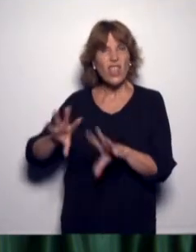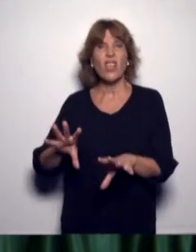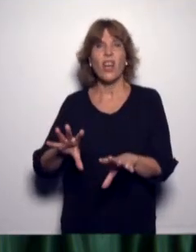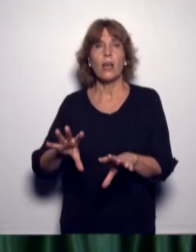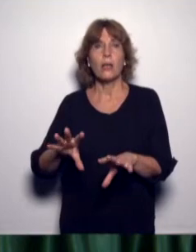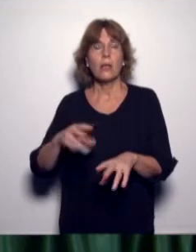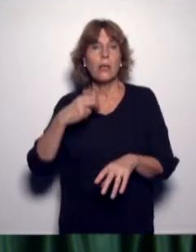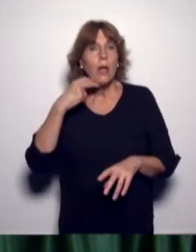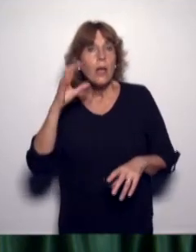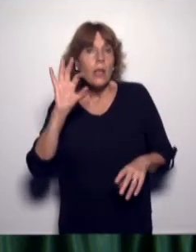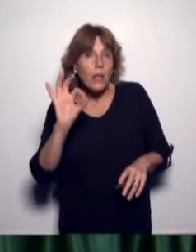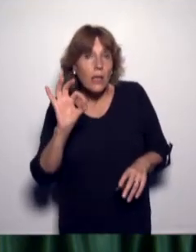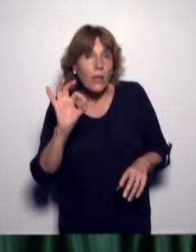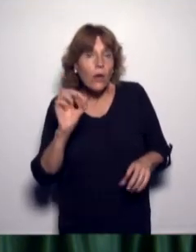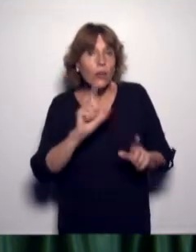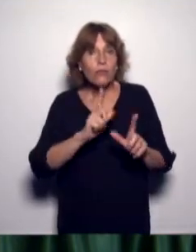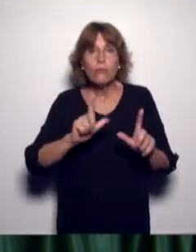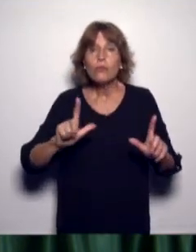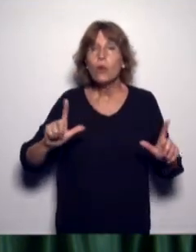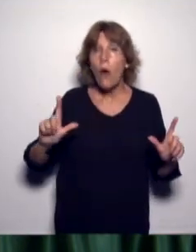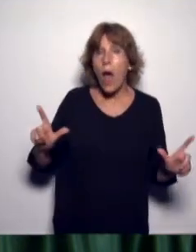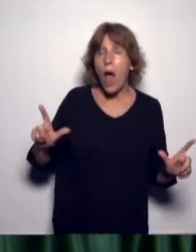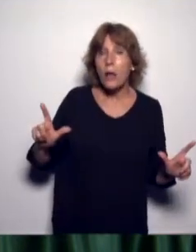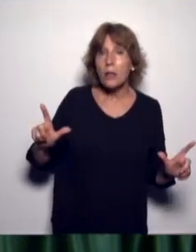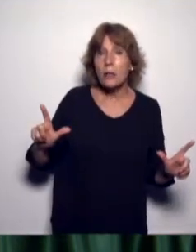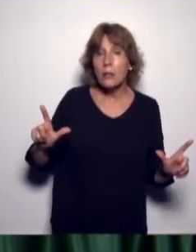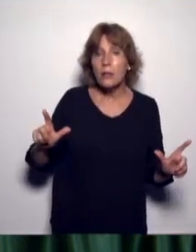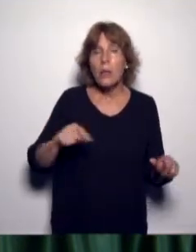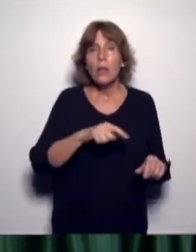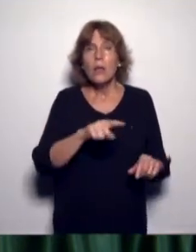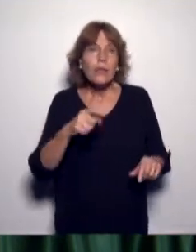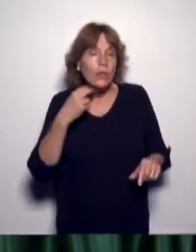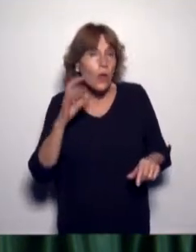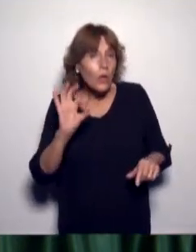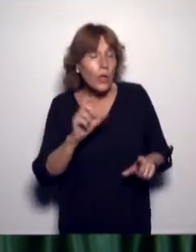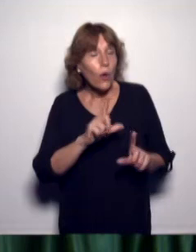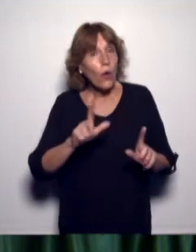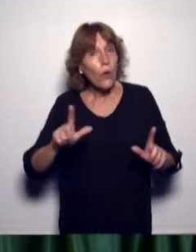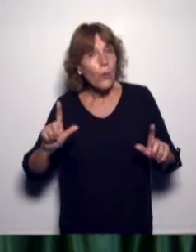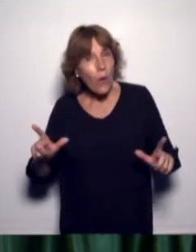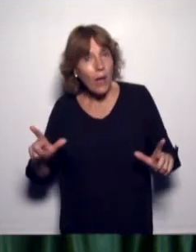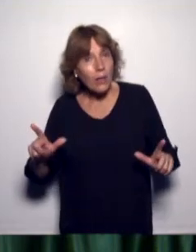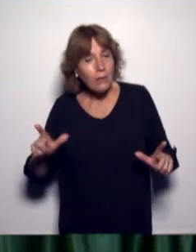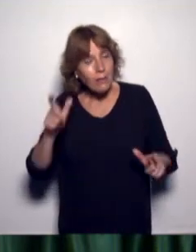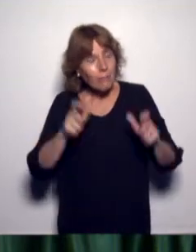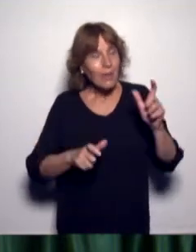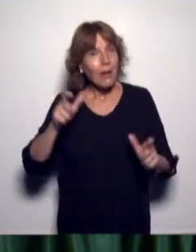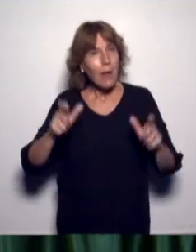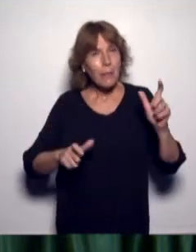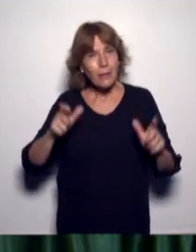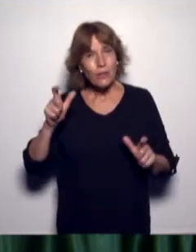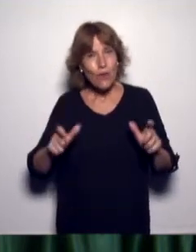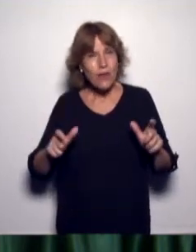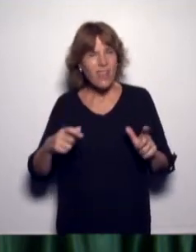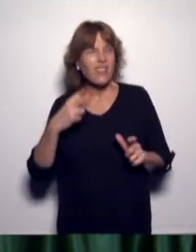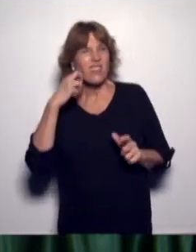de hijos que provoca un envejecimiento natural de las poblaciones, junto con el abandono de los